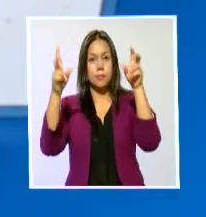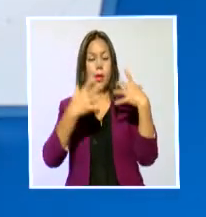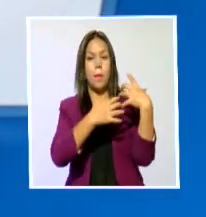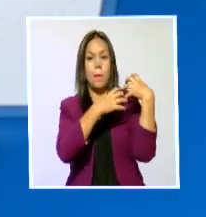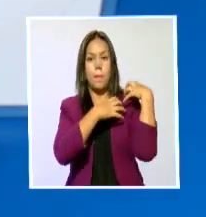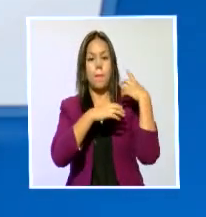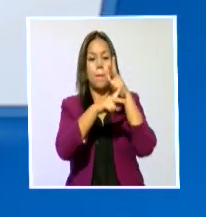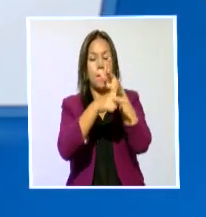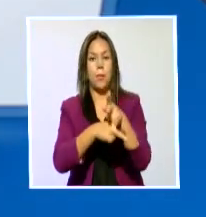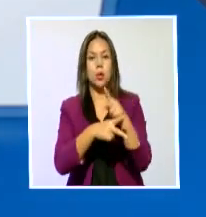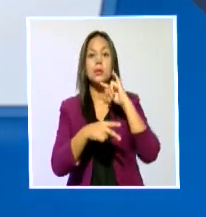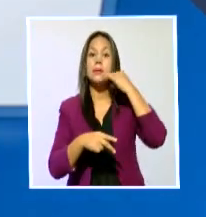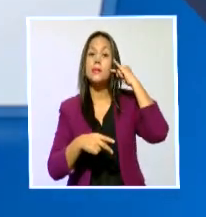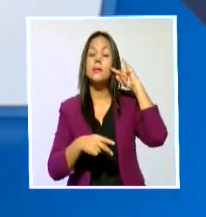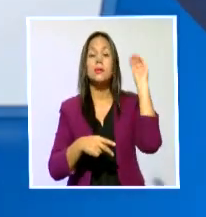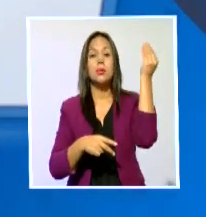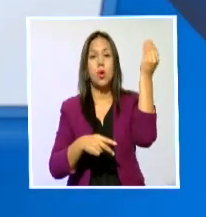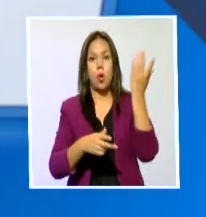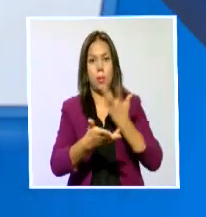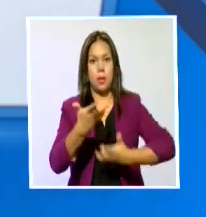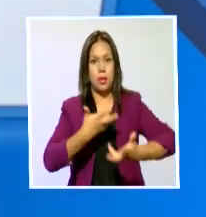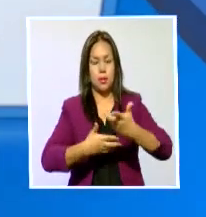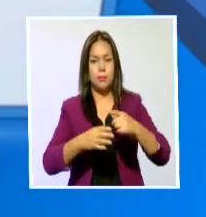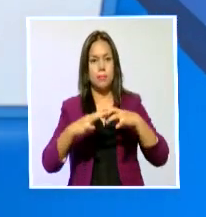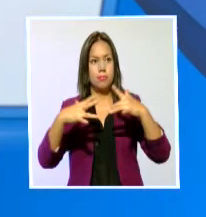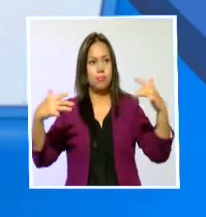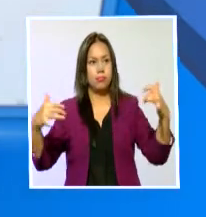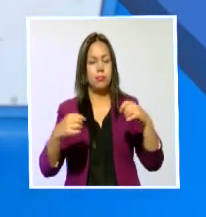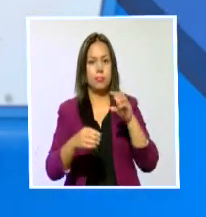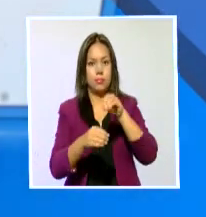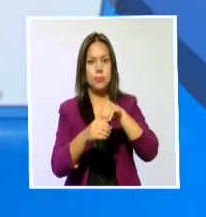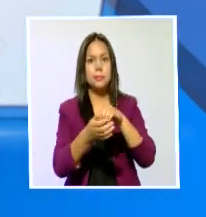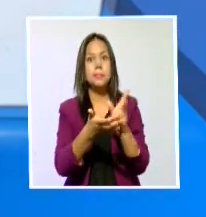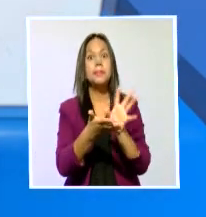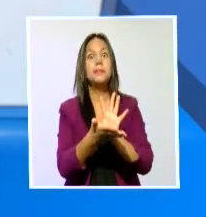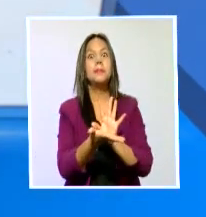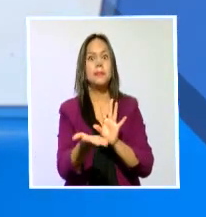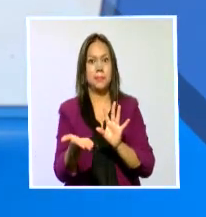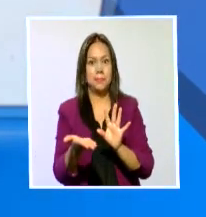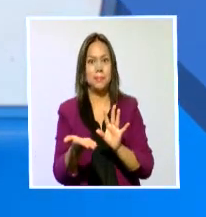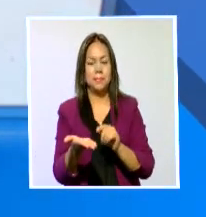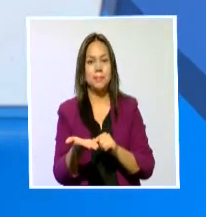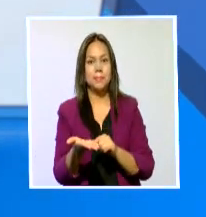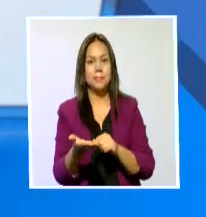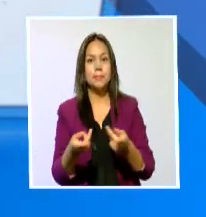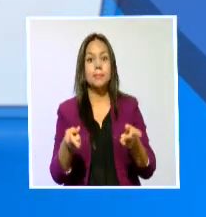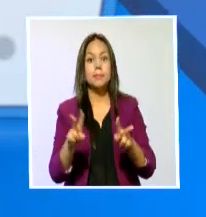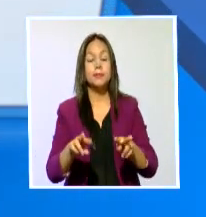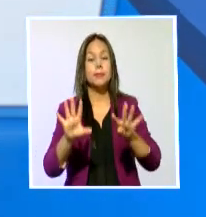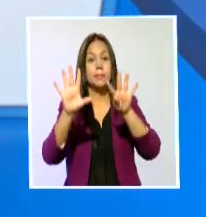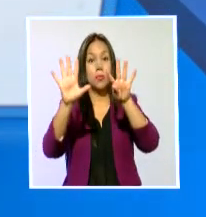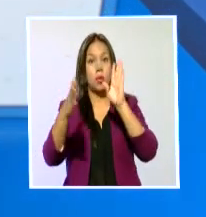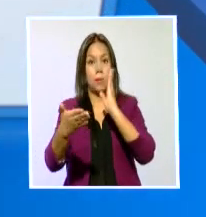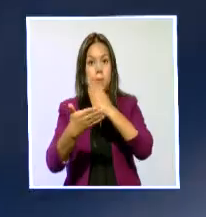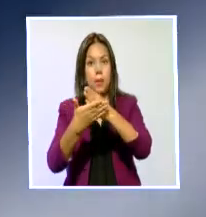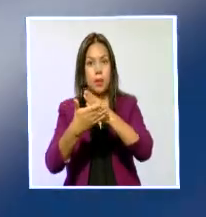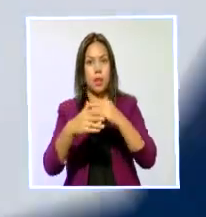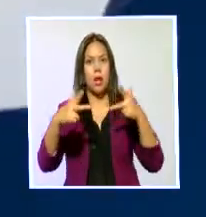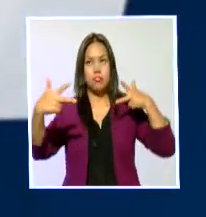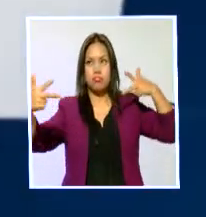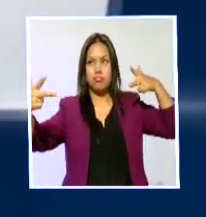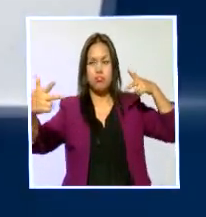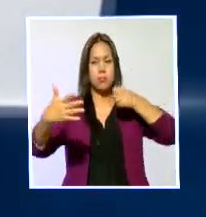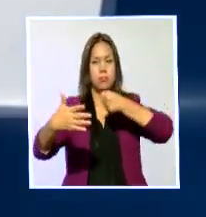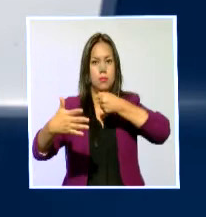Derechos de Niñas, Niños, Adolescentes y Jóvenes en el Salón de Expresidentes del Palacio Legislativo. A las 9:30, una rueda de prensa